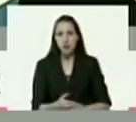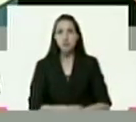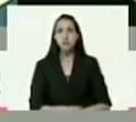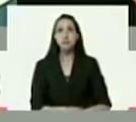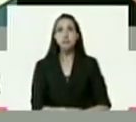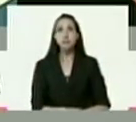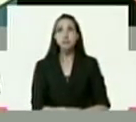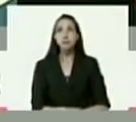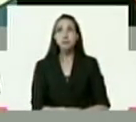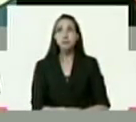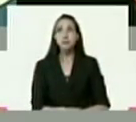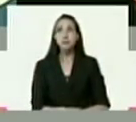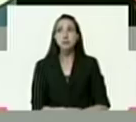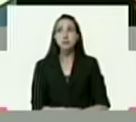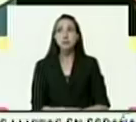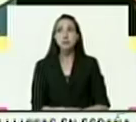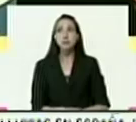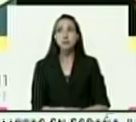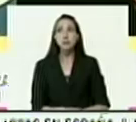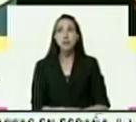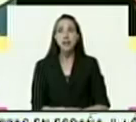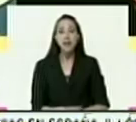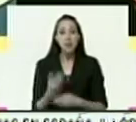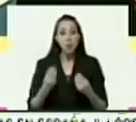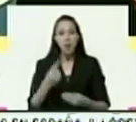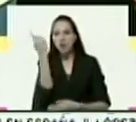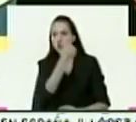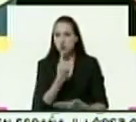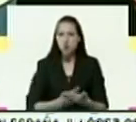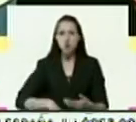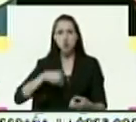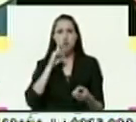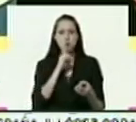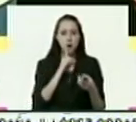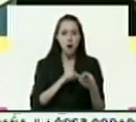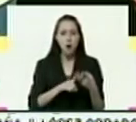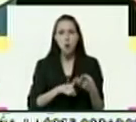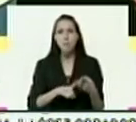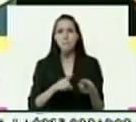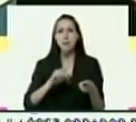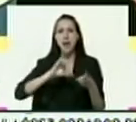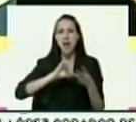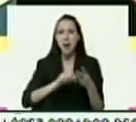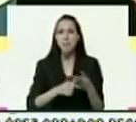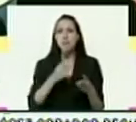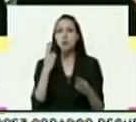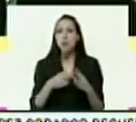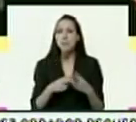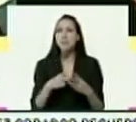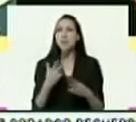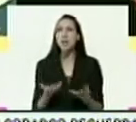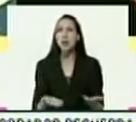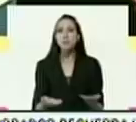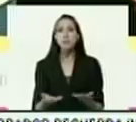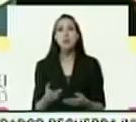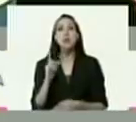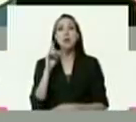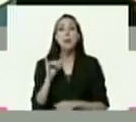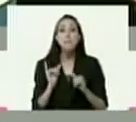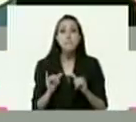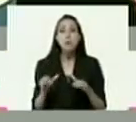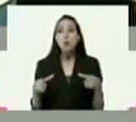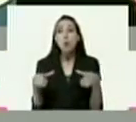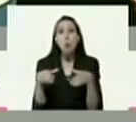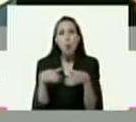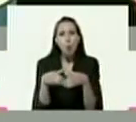Nosotros le hemos dado coordenadas, nombres, apellidos, direcciones. No, que si hubo una reunión, que